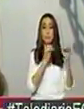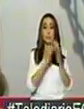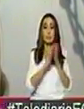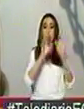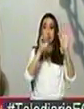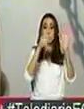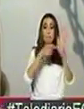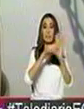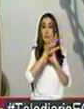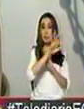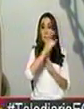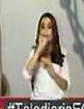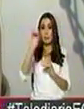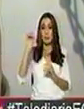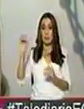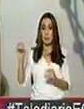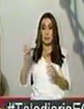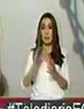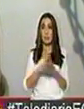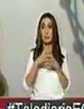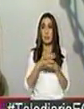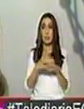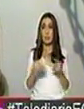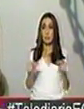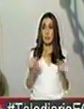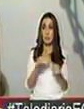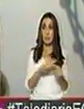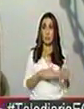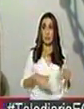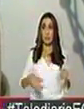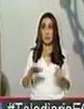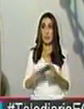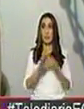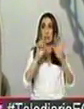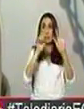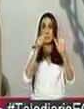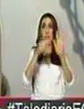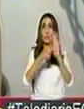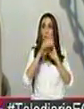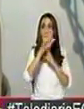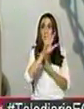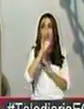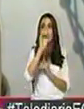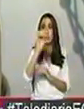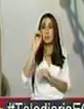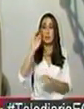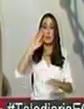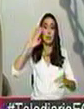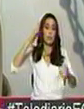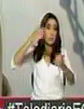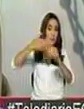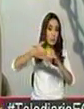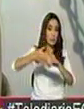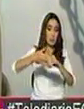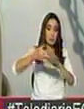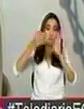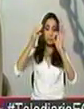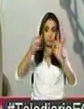asociados. A base de eso vamos a solucionar. Ellos son los beneficiados, 6.500 personas. Ellos van a ser directamente